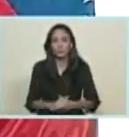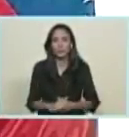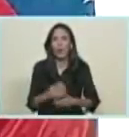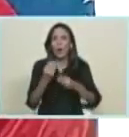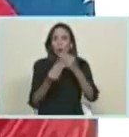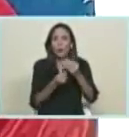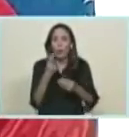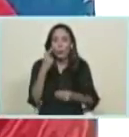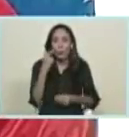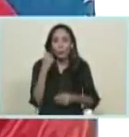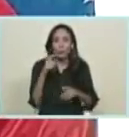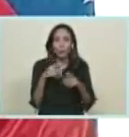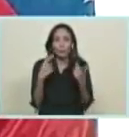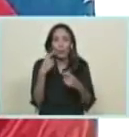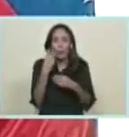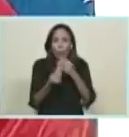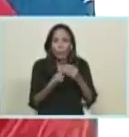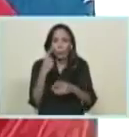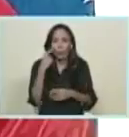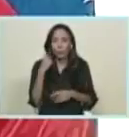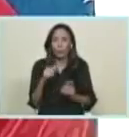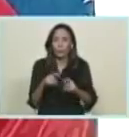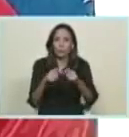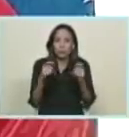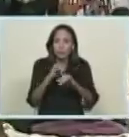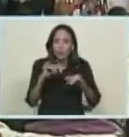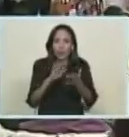¿Cómo ha costado romperla?